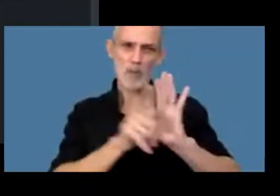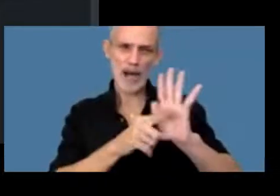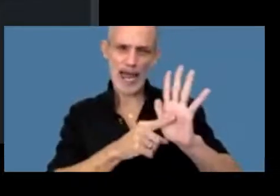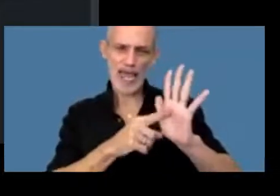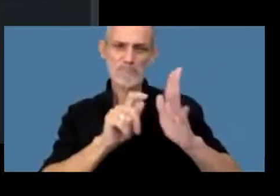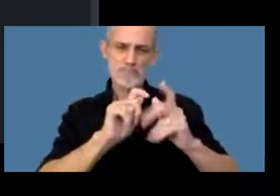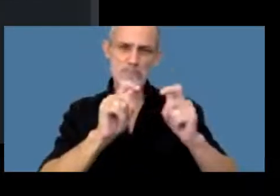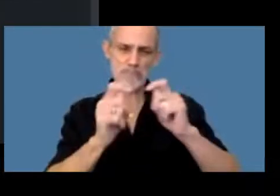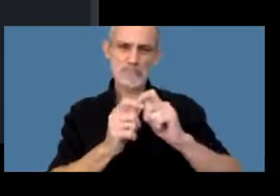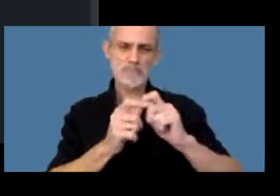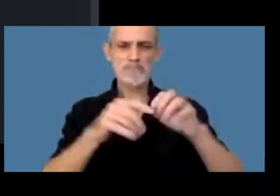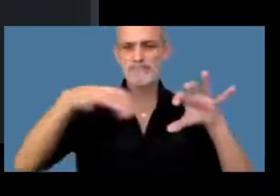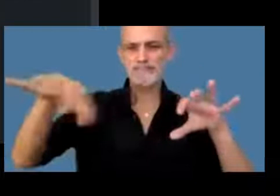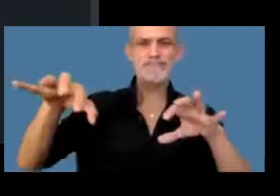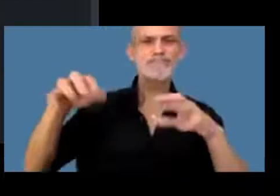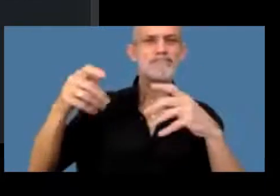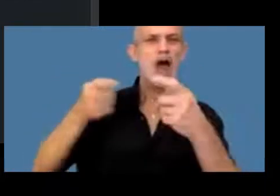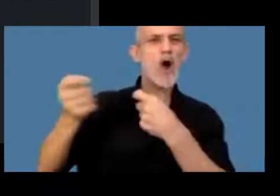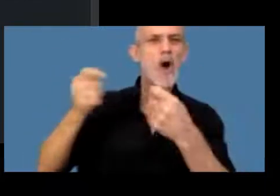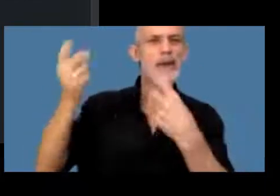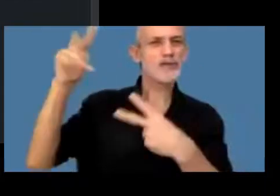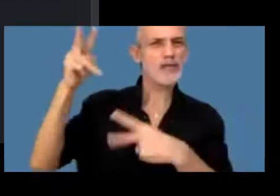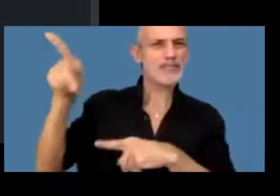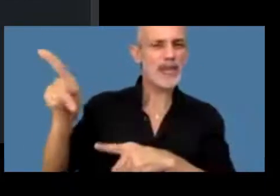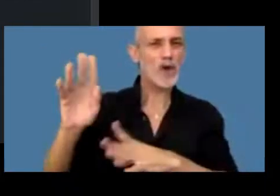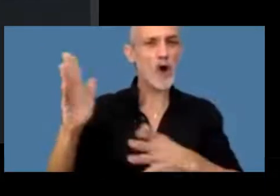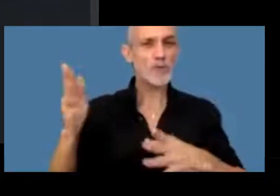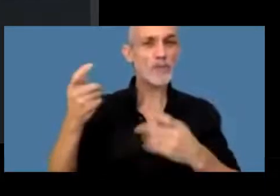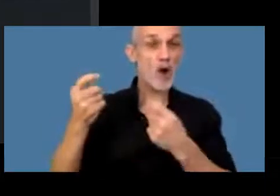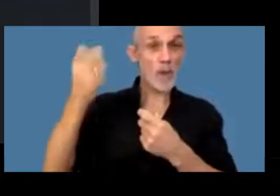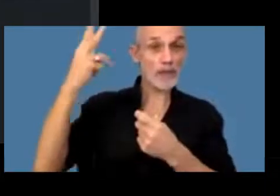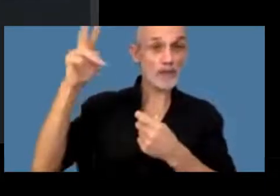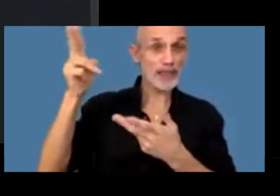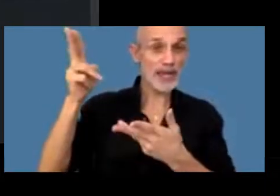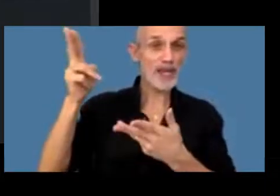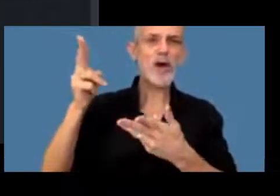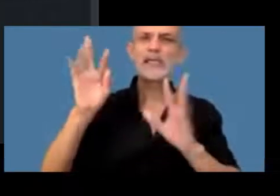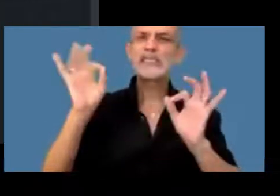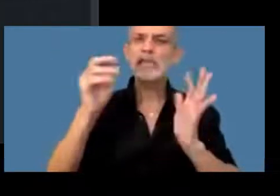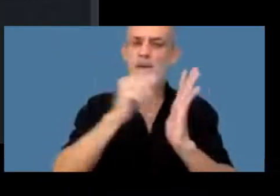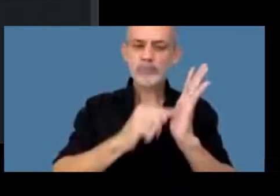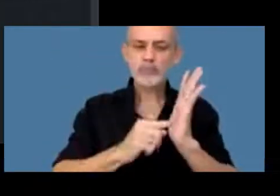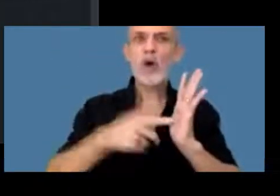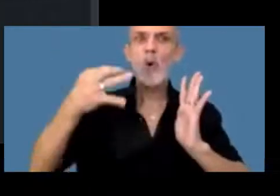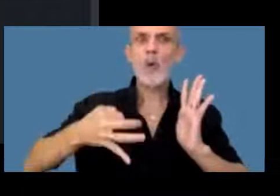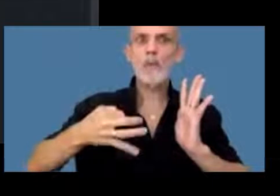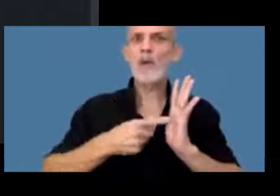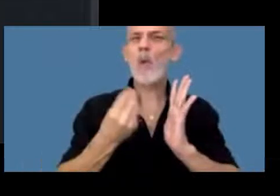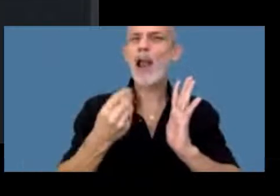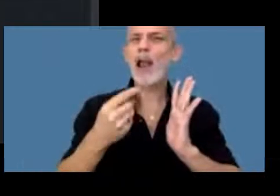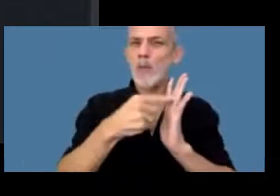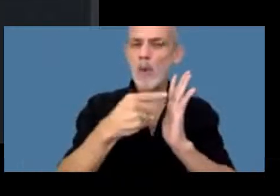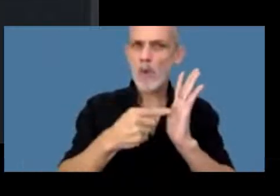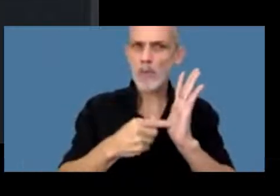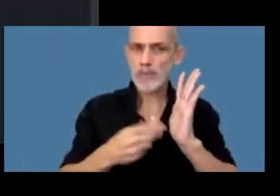En el área de comercio exterior. En el área de comercio exterior tengo que saber las cuestiones que estoy obligado a cumplir. Cómo